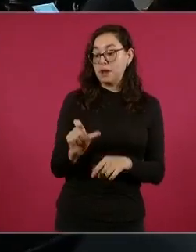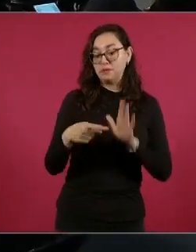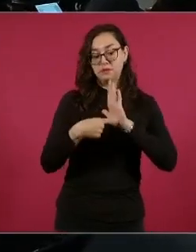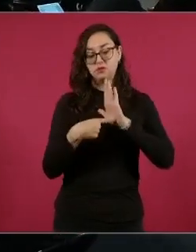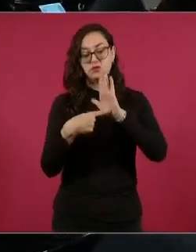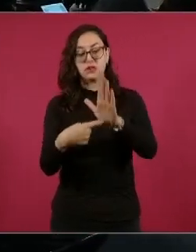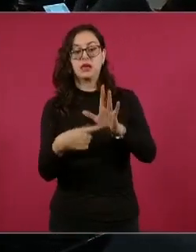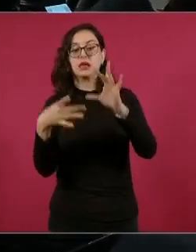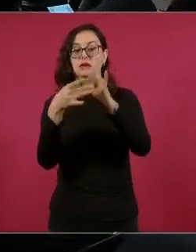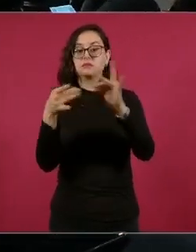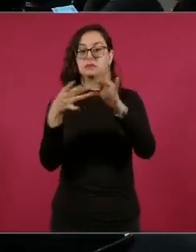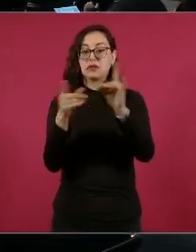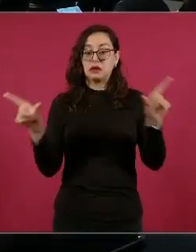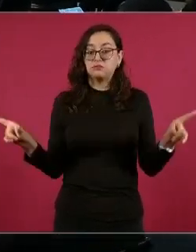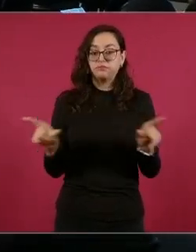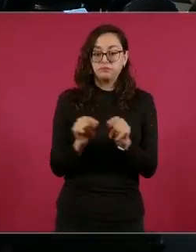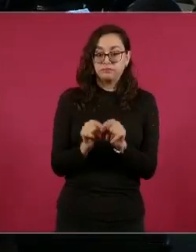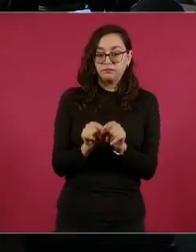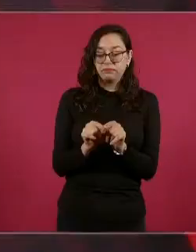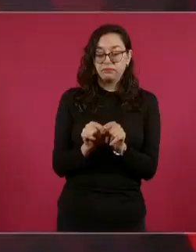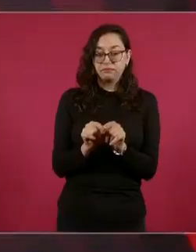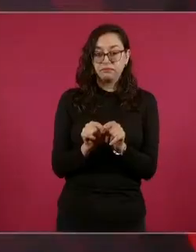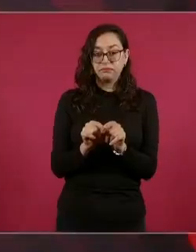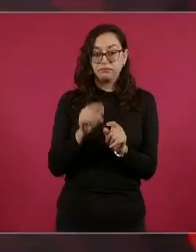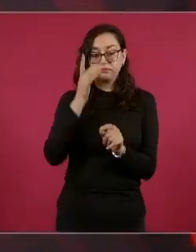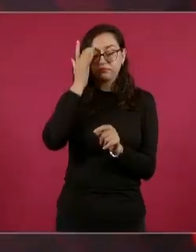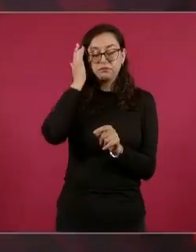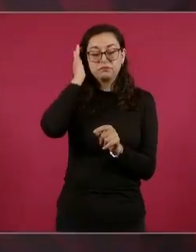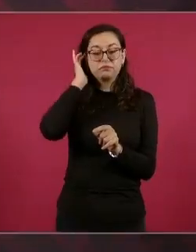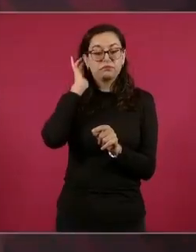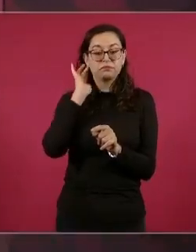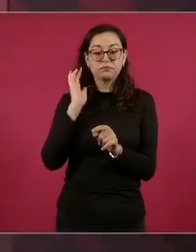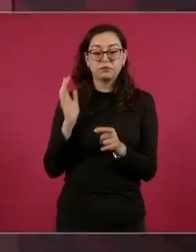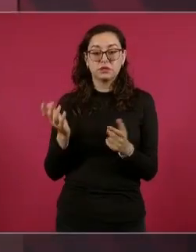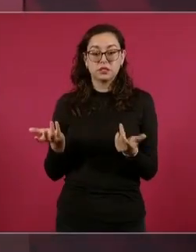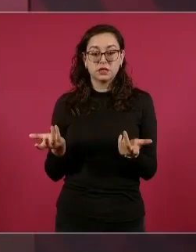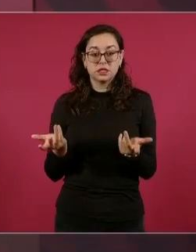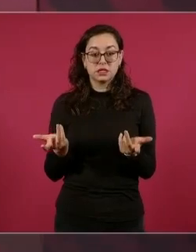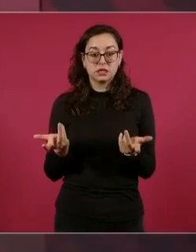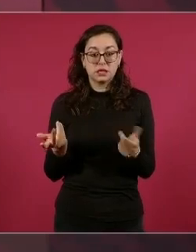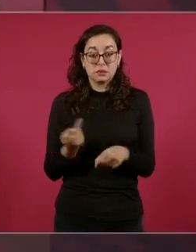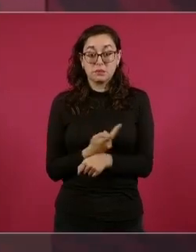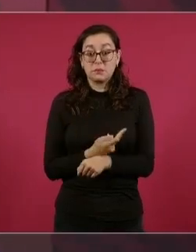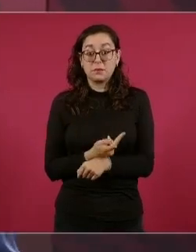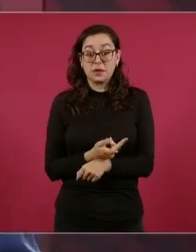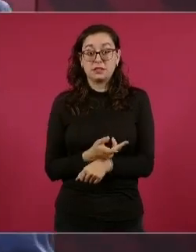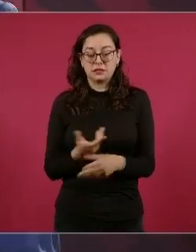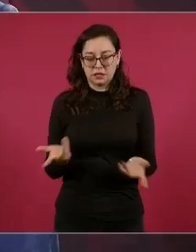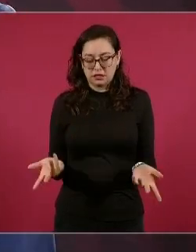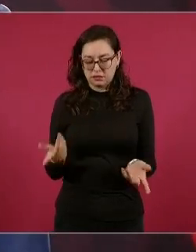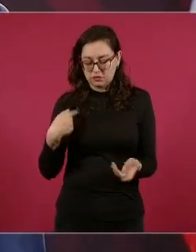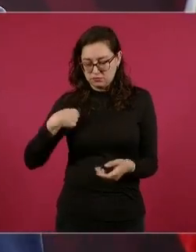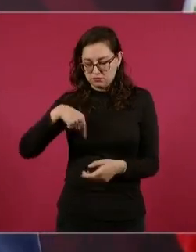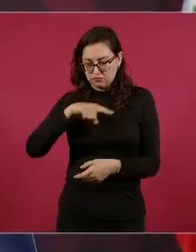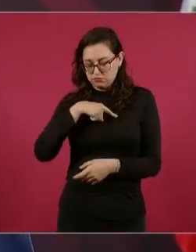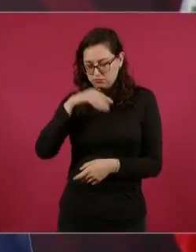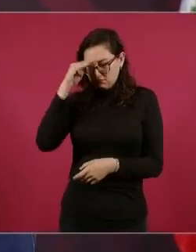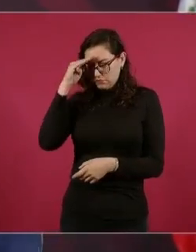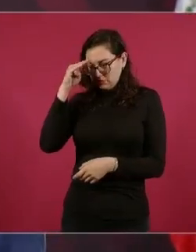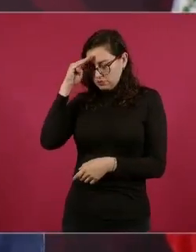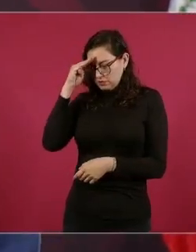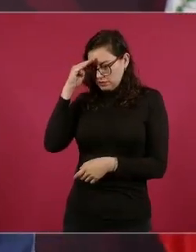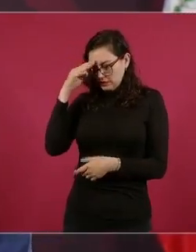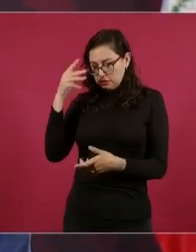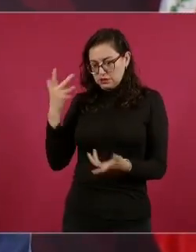breve, porque no la estábamos viendo, por eso nos demoramos, y